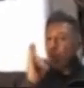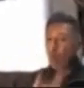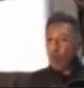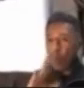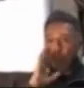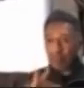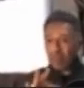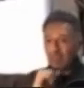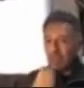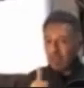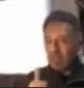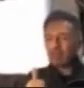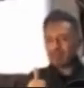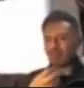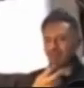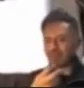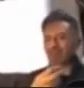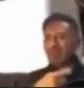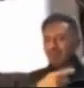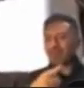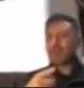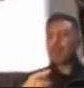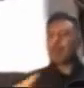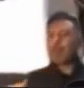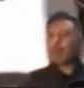me lo demande protesto